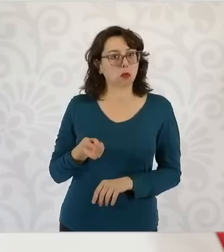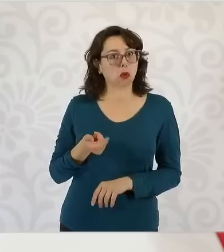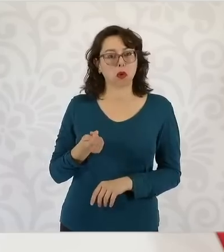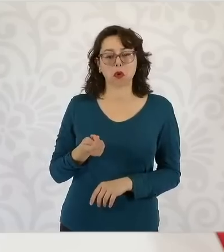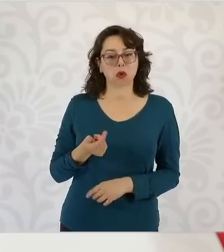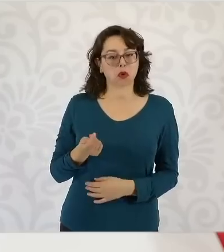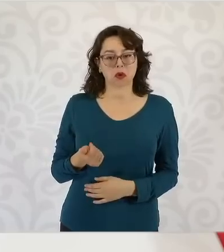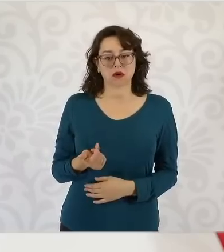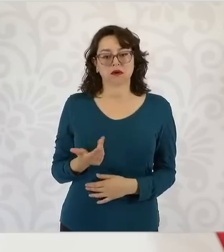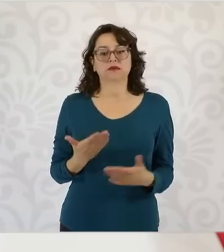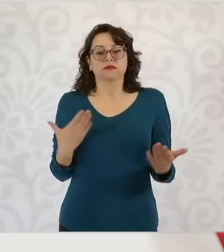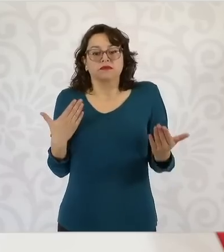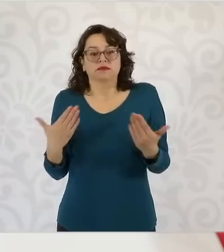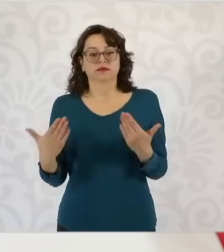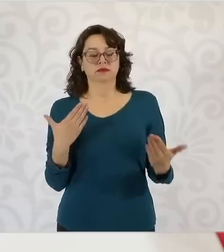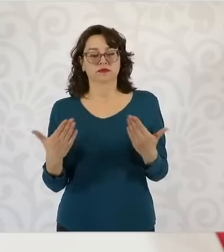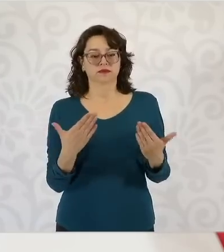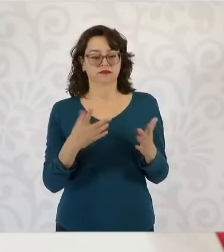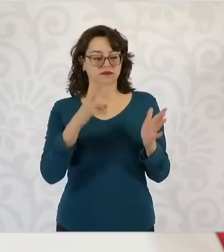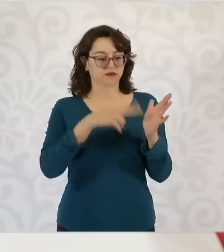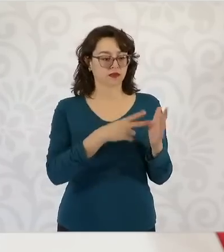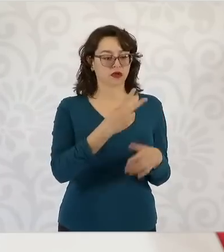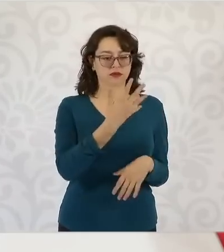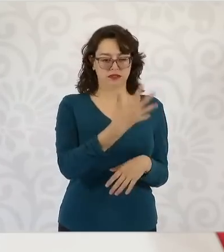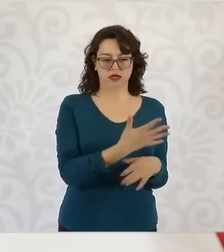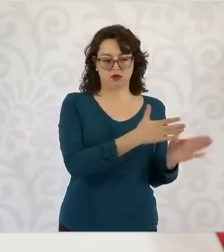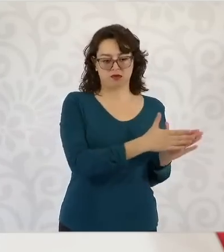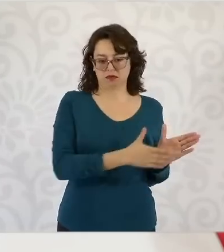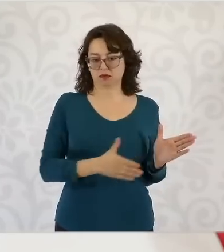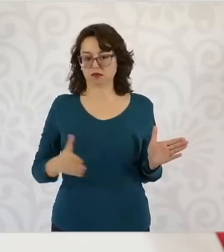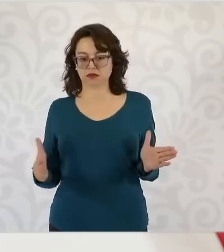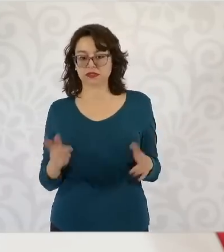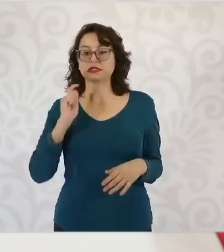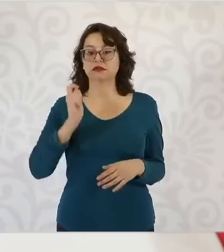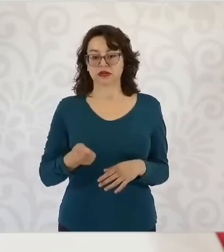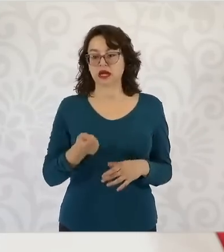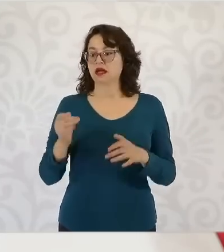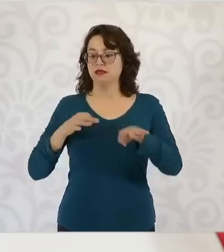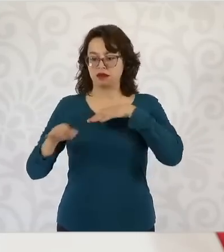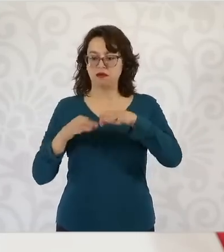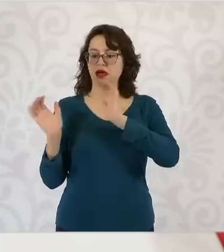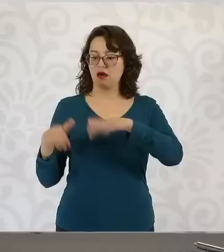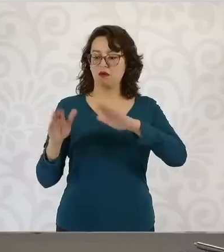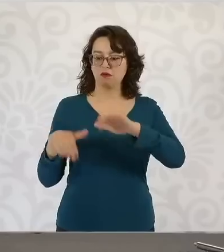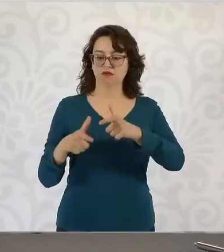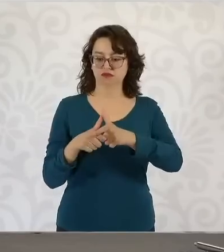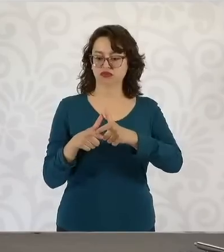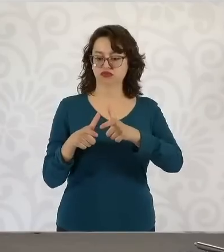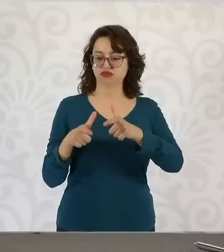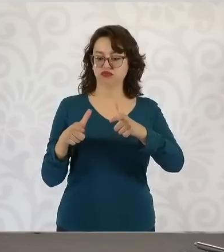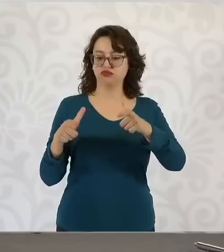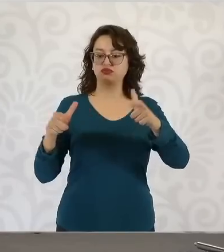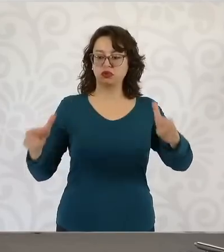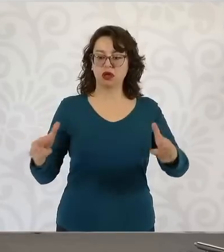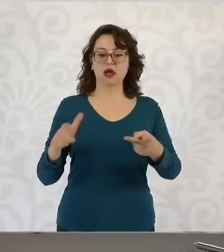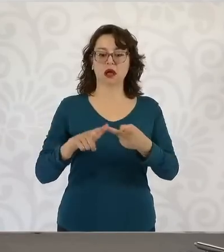consolidada a partir del año 2005. Entonces tenemos menos desempleo, tenemos más empleo y ese empleo